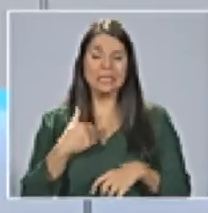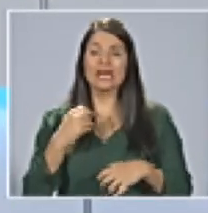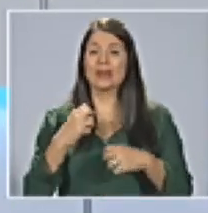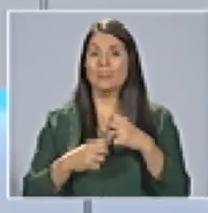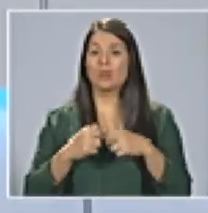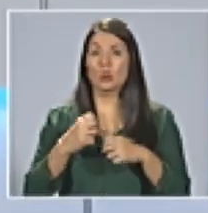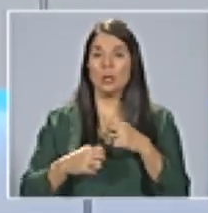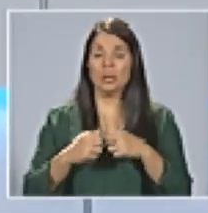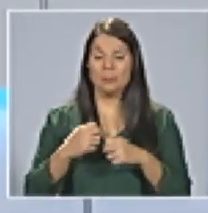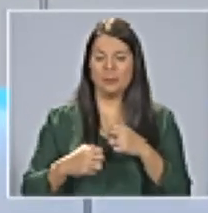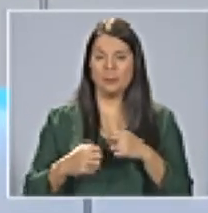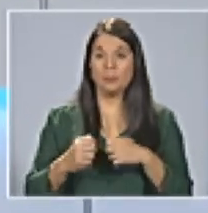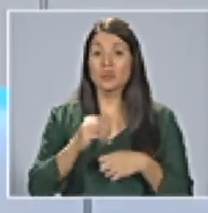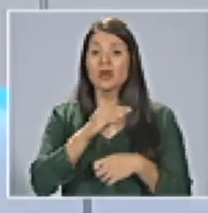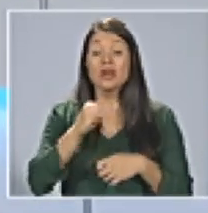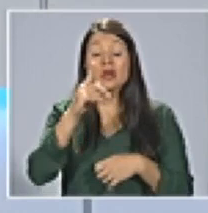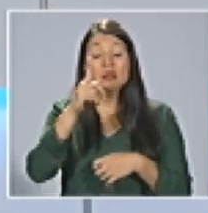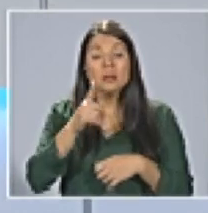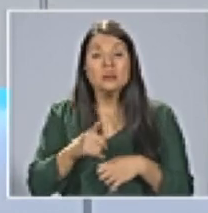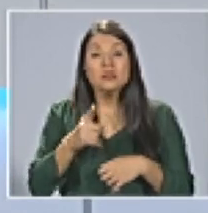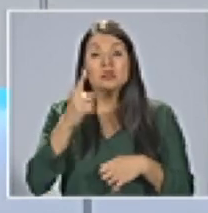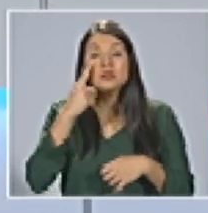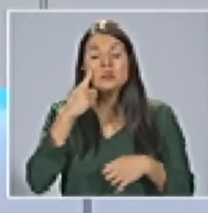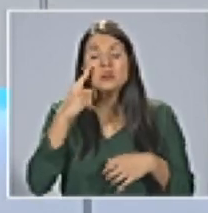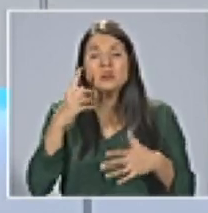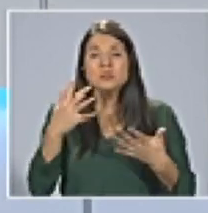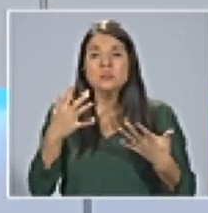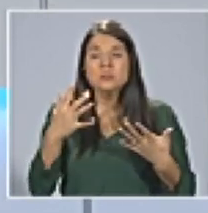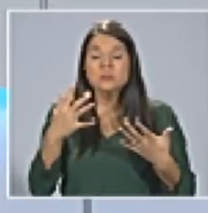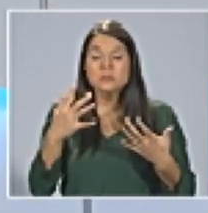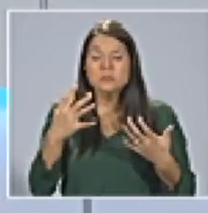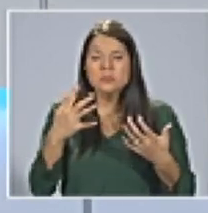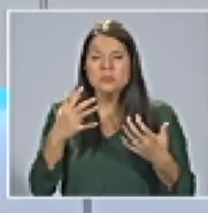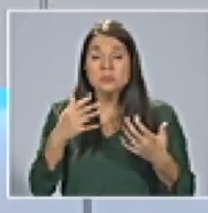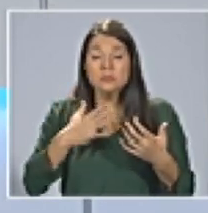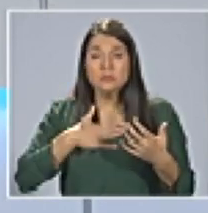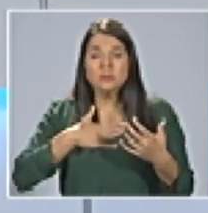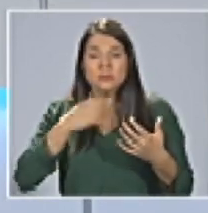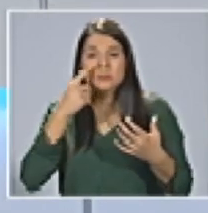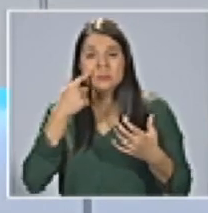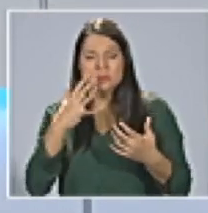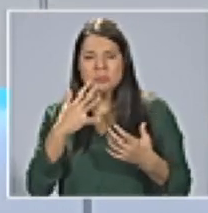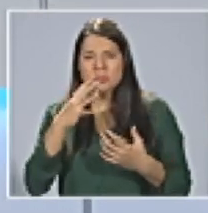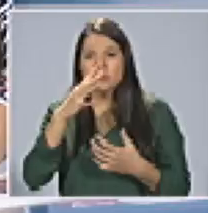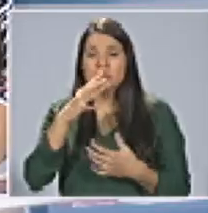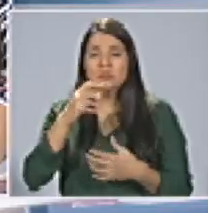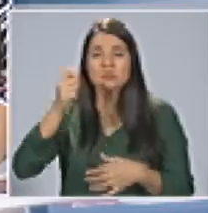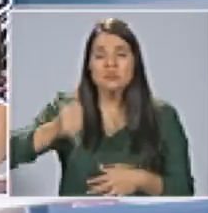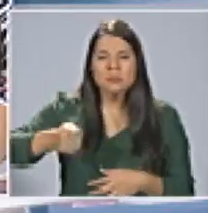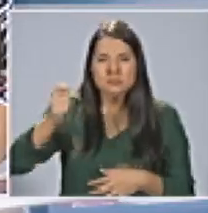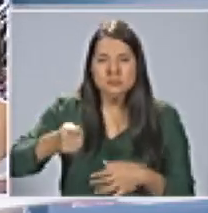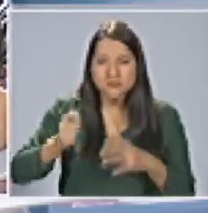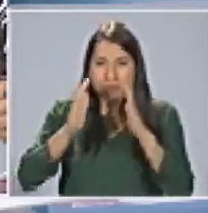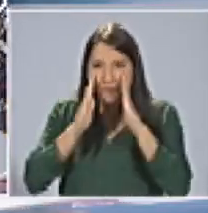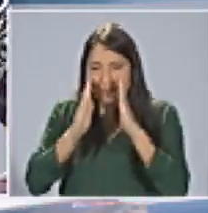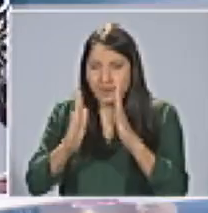y que tiene que ver con un tema de agendas. Me parece que la Corte